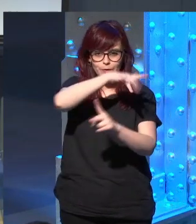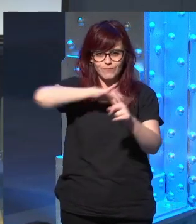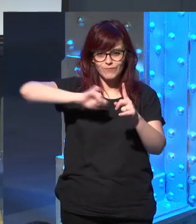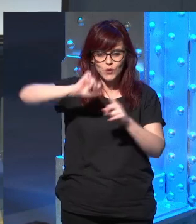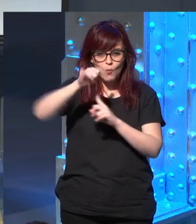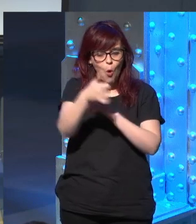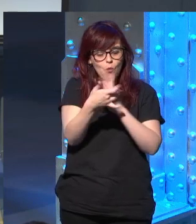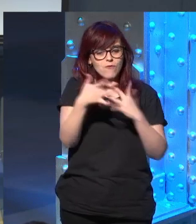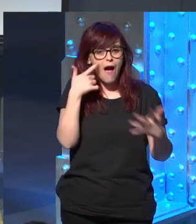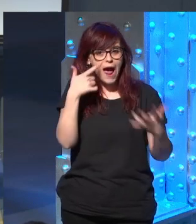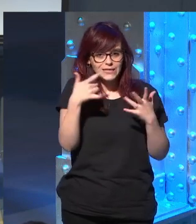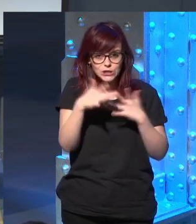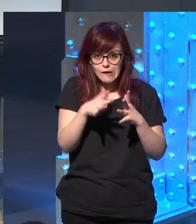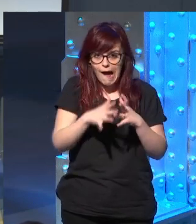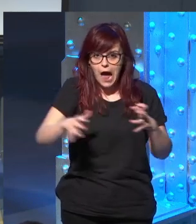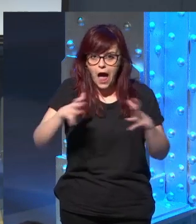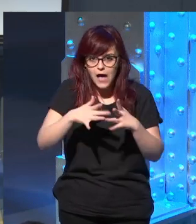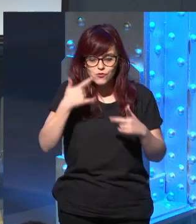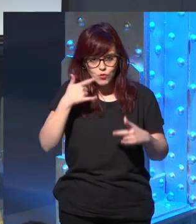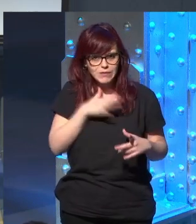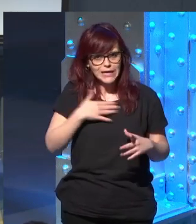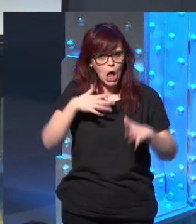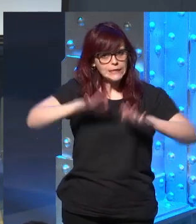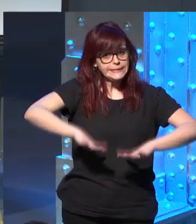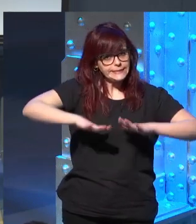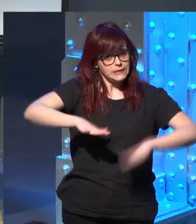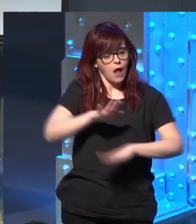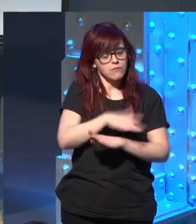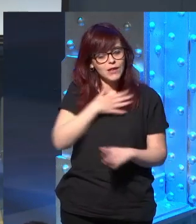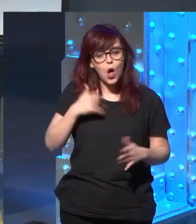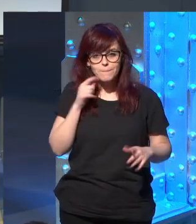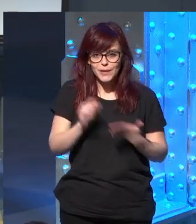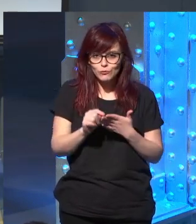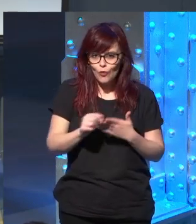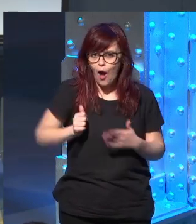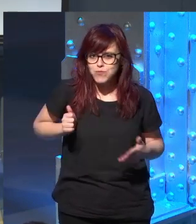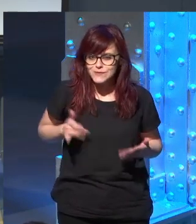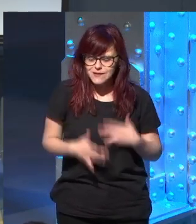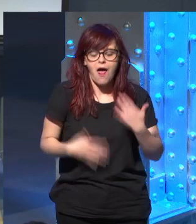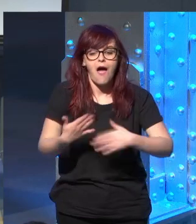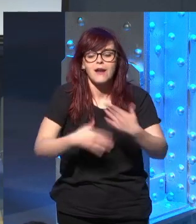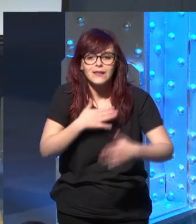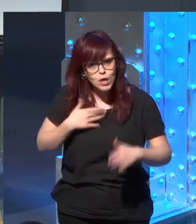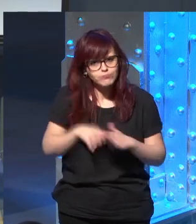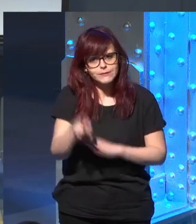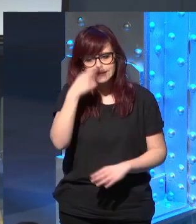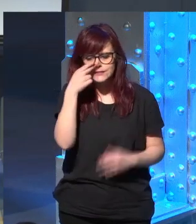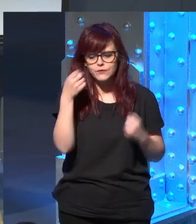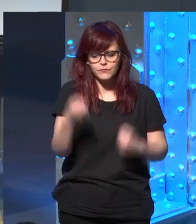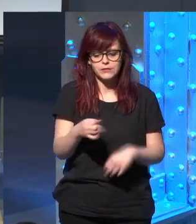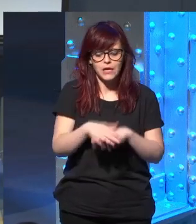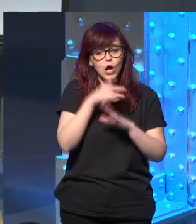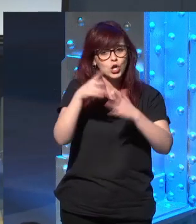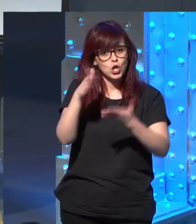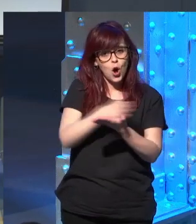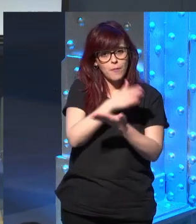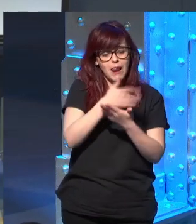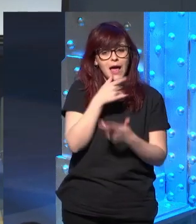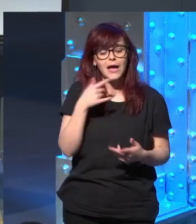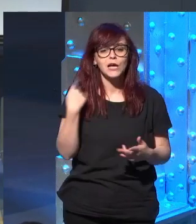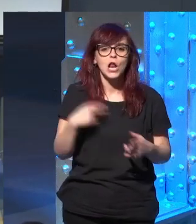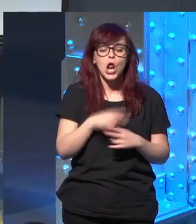un espacio artístico que yo estoy ansiosa por ocupar y por aprovechar estos minutos, ¿no? Y eso me interesa mucho. Y en mi última novela, que es Los